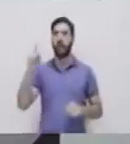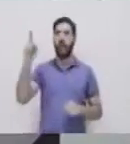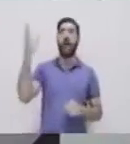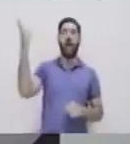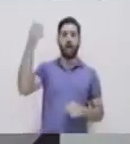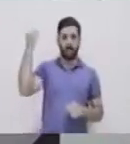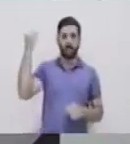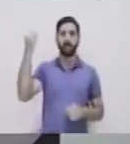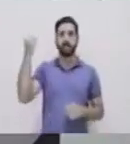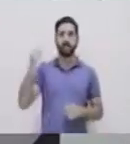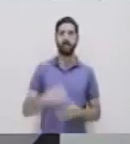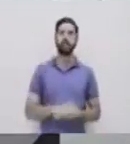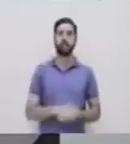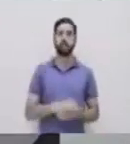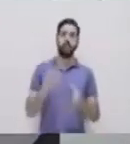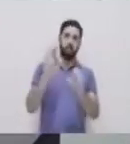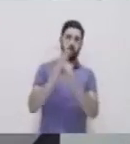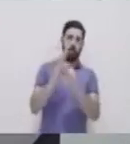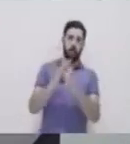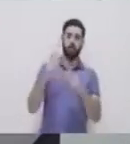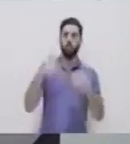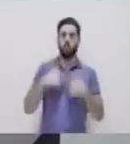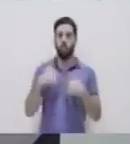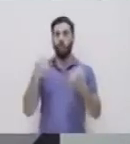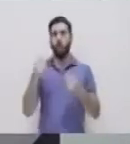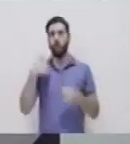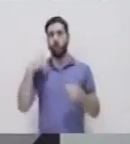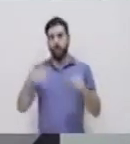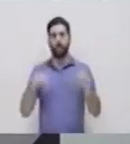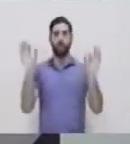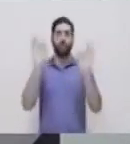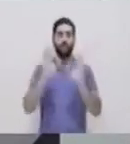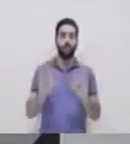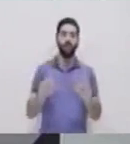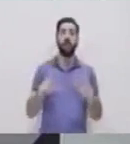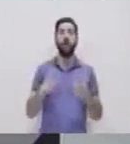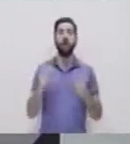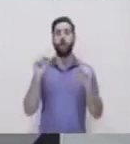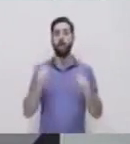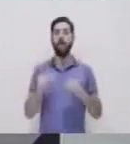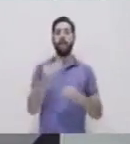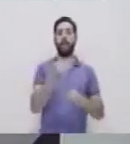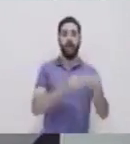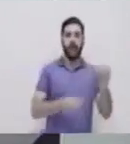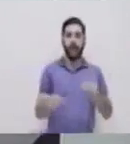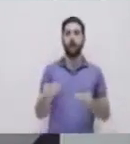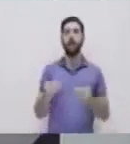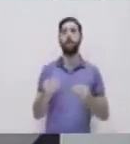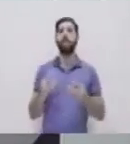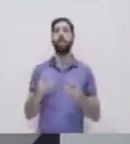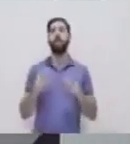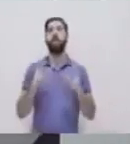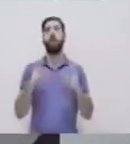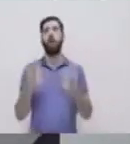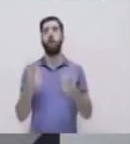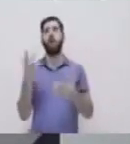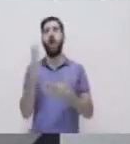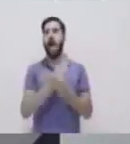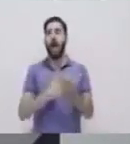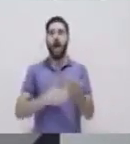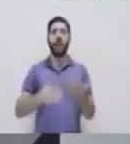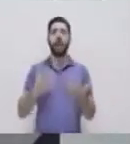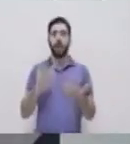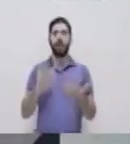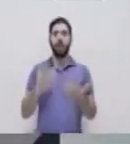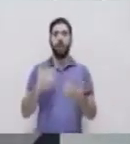¿verdad? Principalmente eso es, y si yo soy de esta manera, pues no querer cambiar porque a la sociedad no le gusta o porque